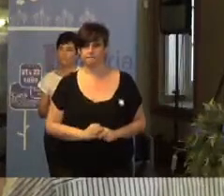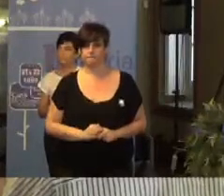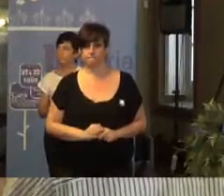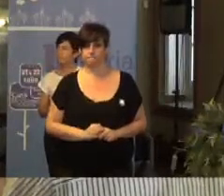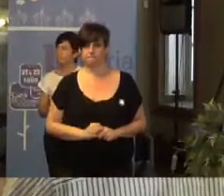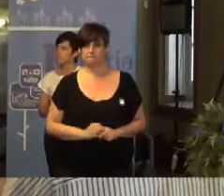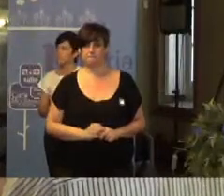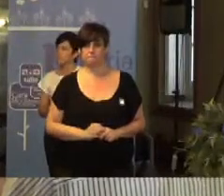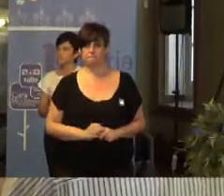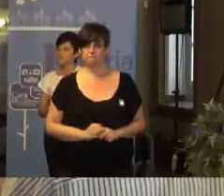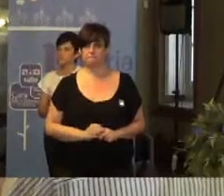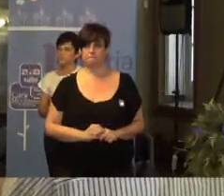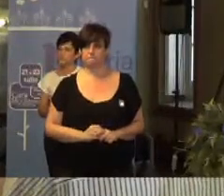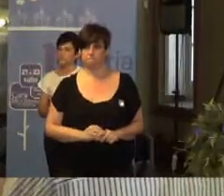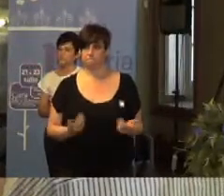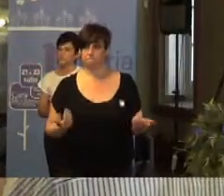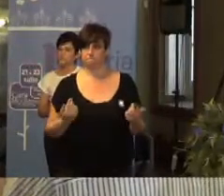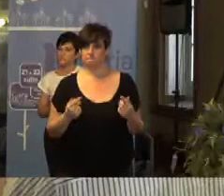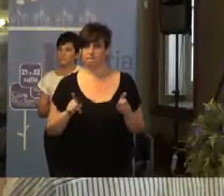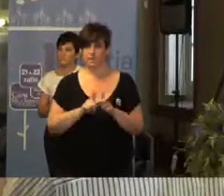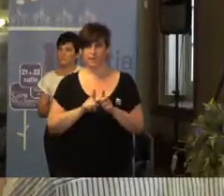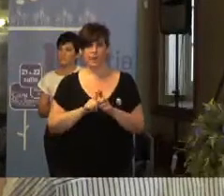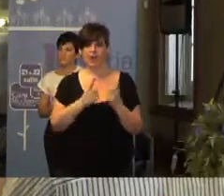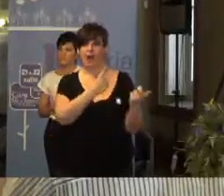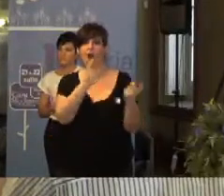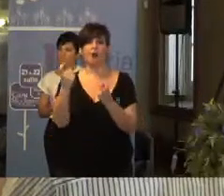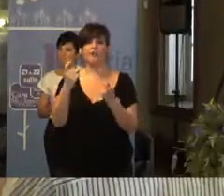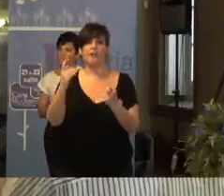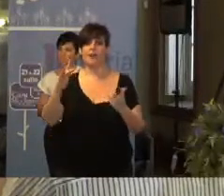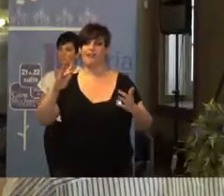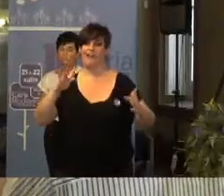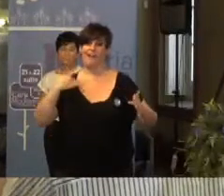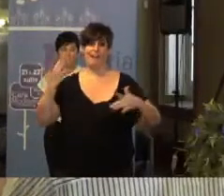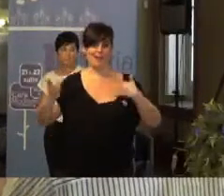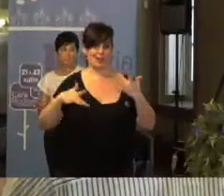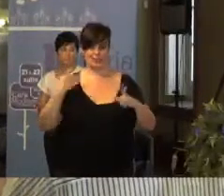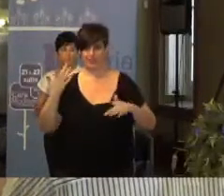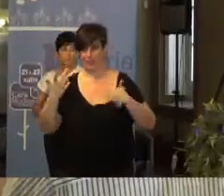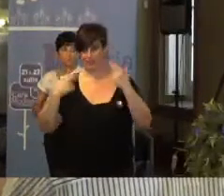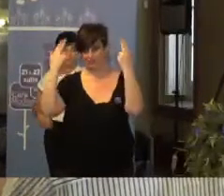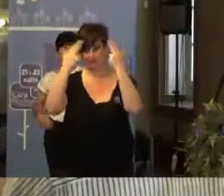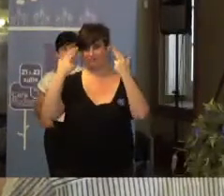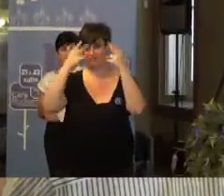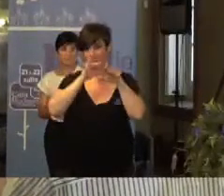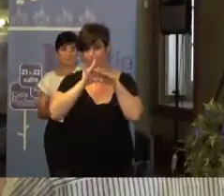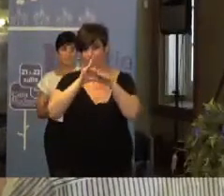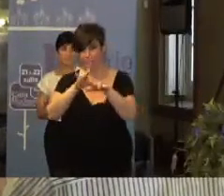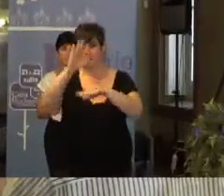unha doses grandes de xenerosidade, menos setarismo, menos